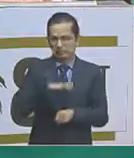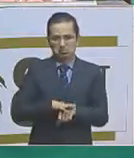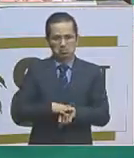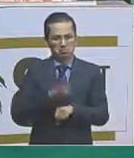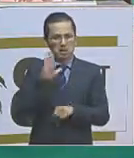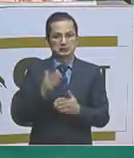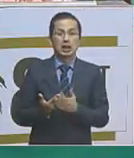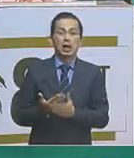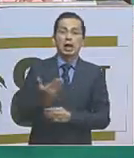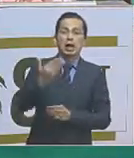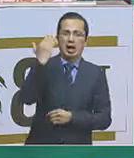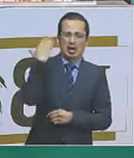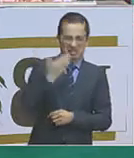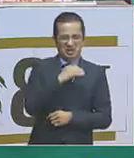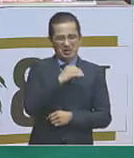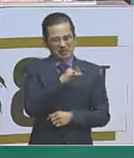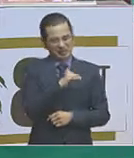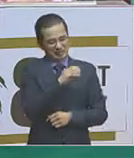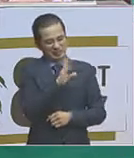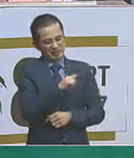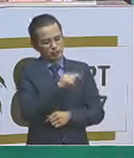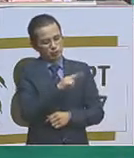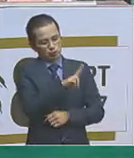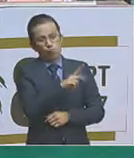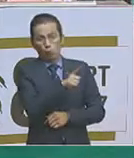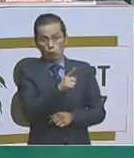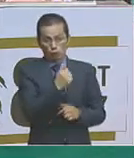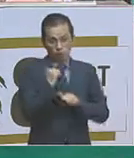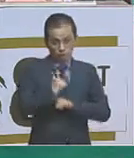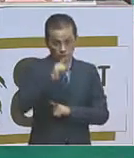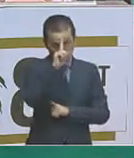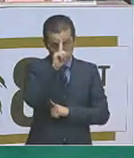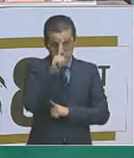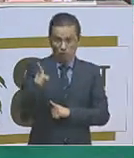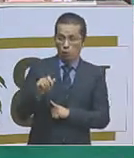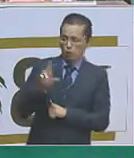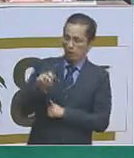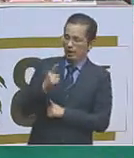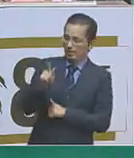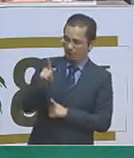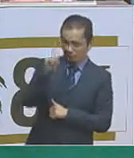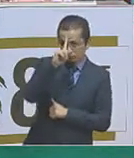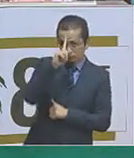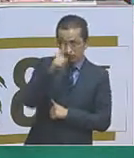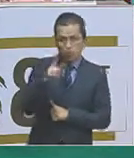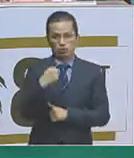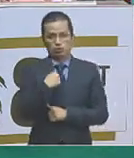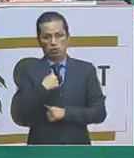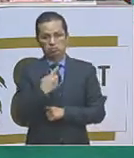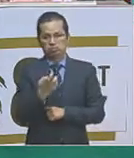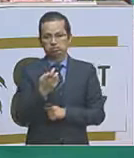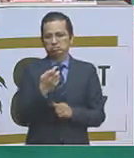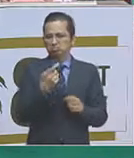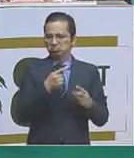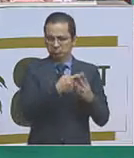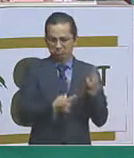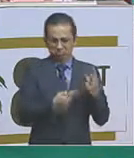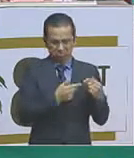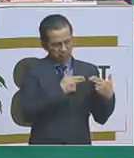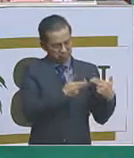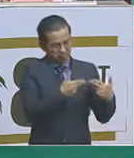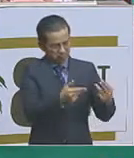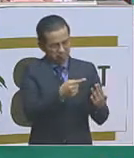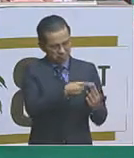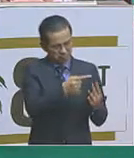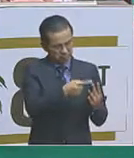consejero que cuando luis carlos ugalde a quien saludó fue consejero o que cuando yo fui consejero tres generaciones diferentes de